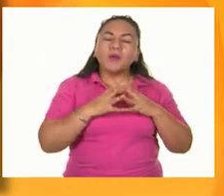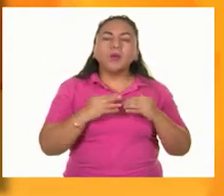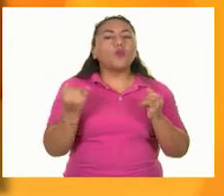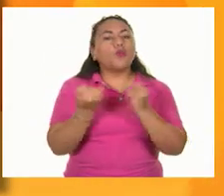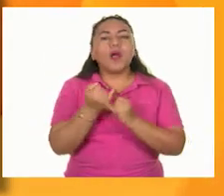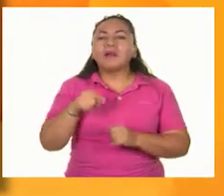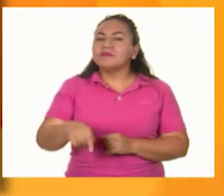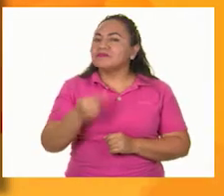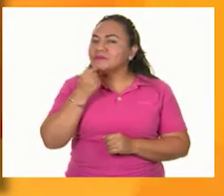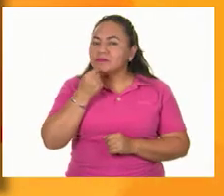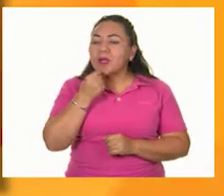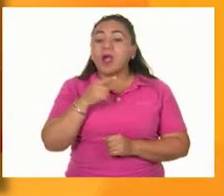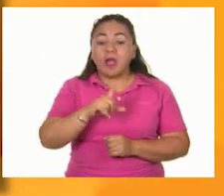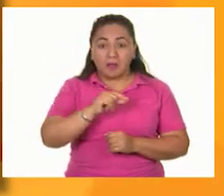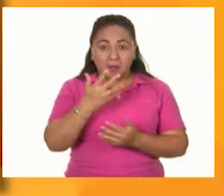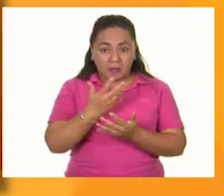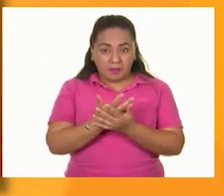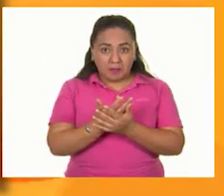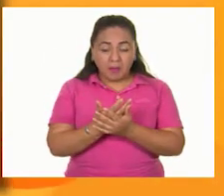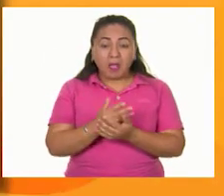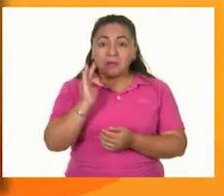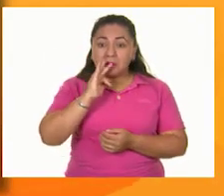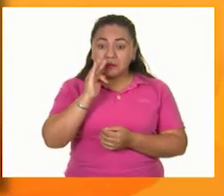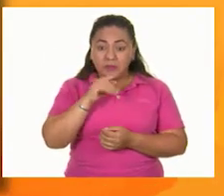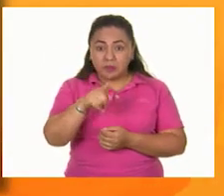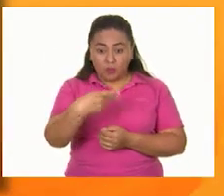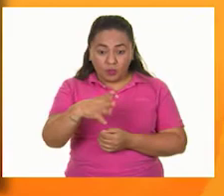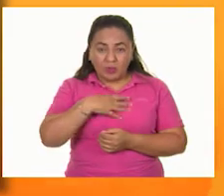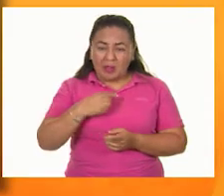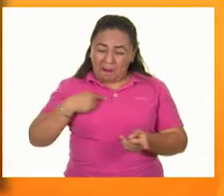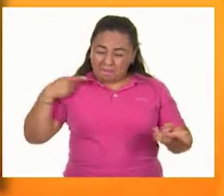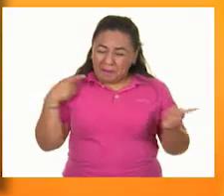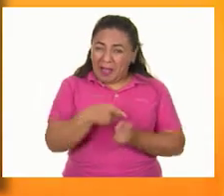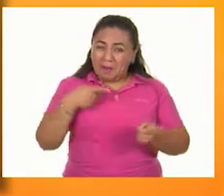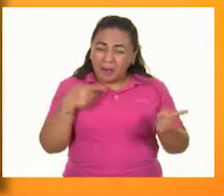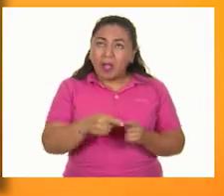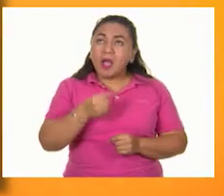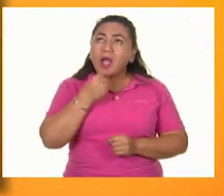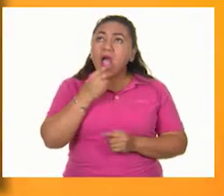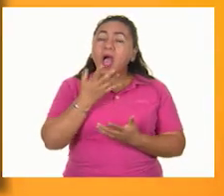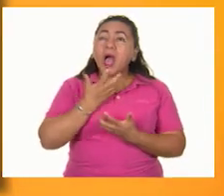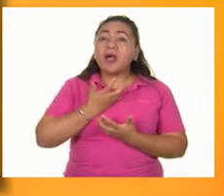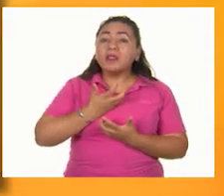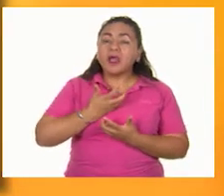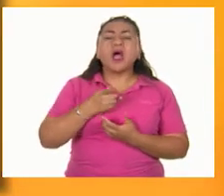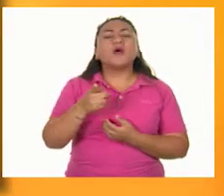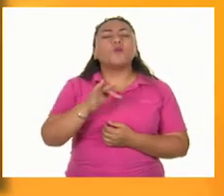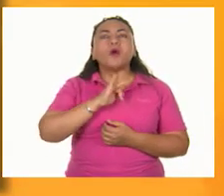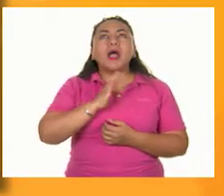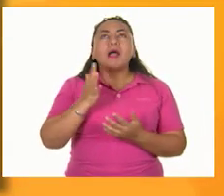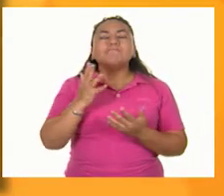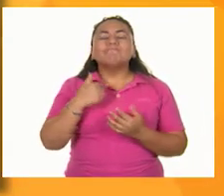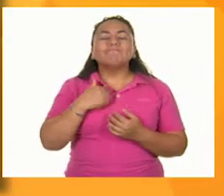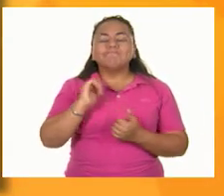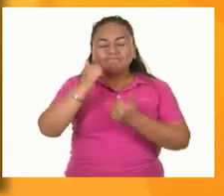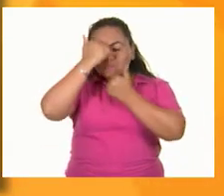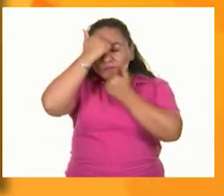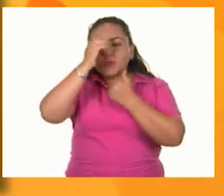de la pausa, si heriste los sentimientos de tu hijo o de alguien más, puedes disculparte.